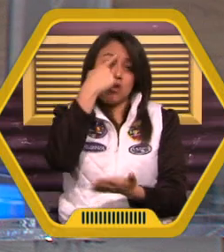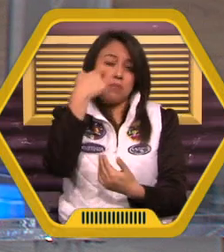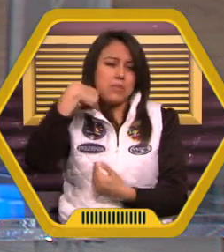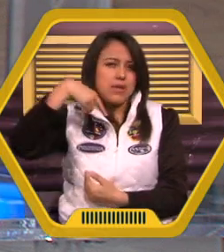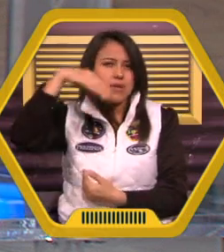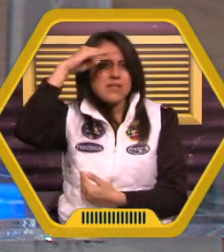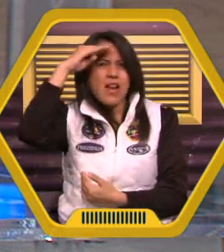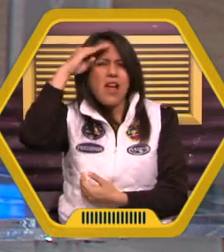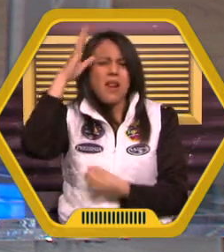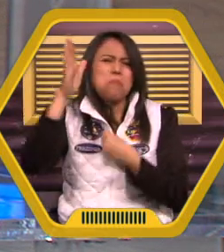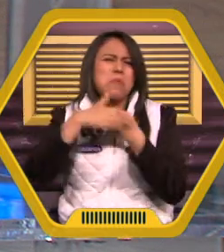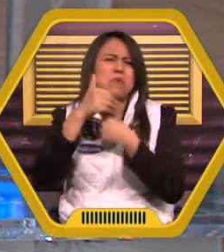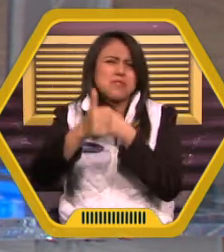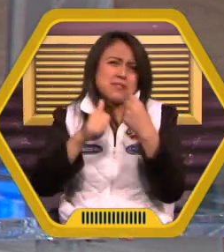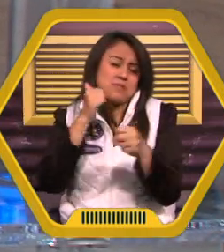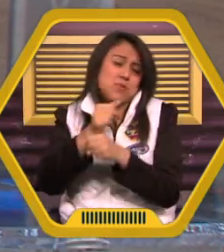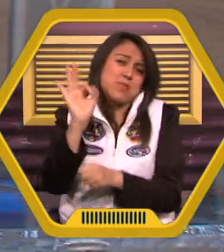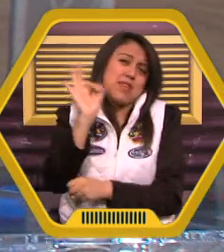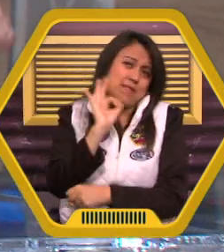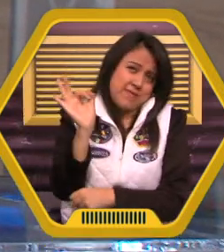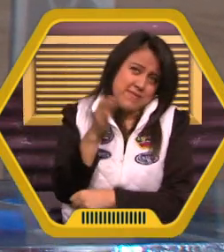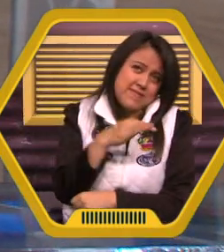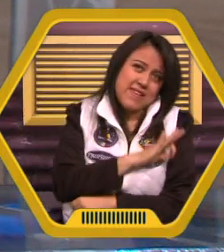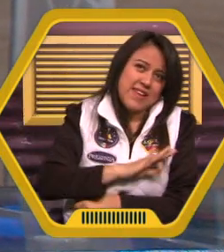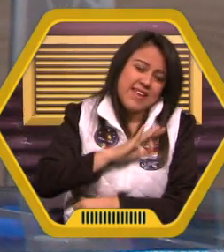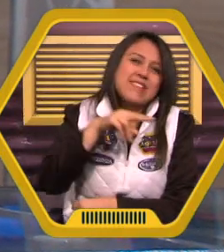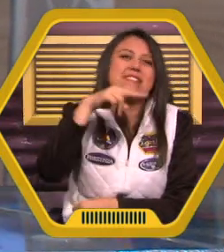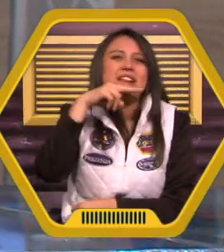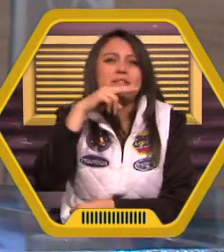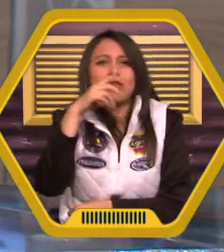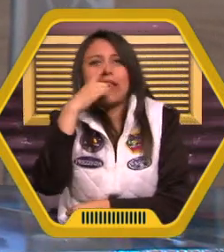próximo año? Digo, feliz no Navidad, es, pero... No es